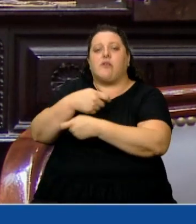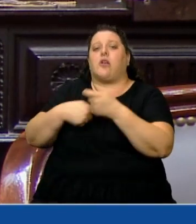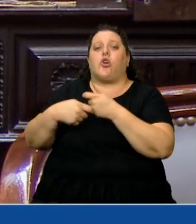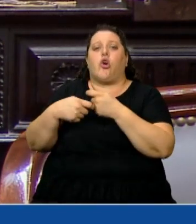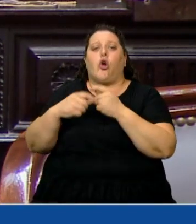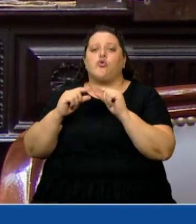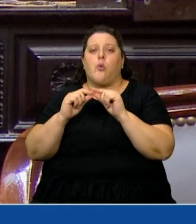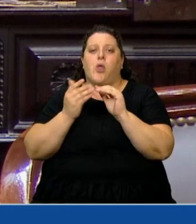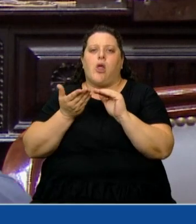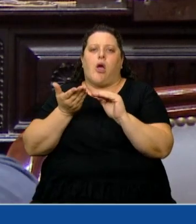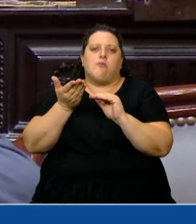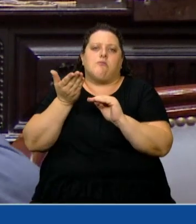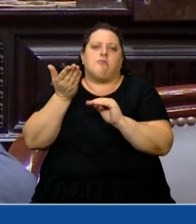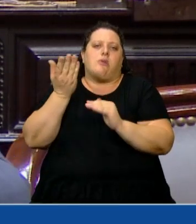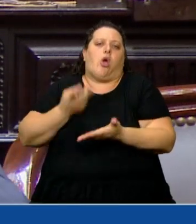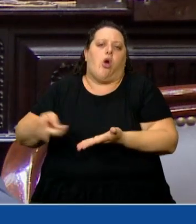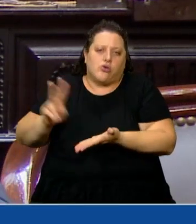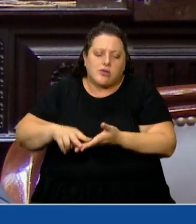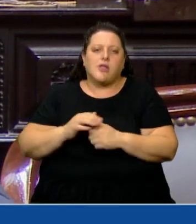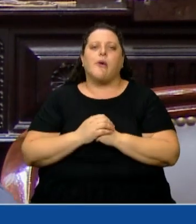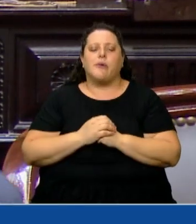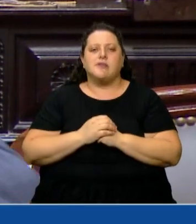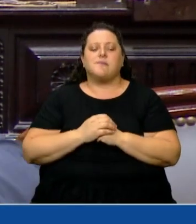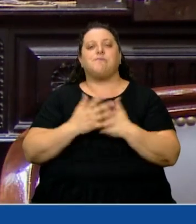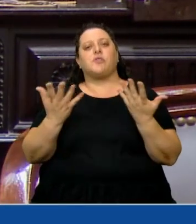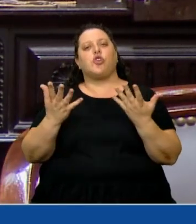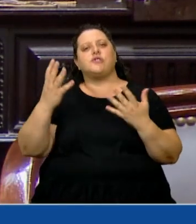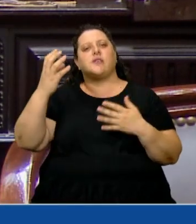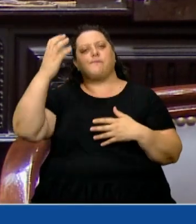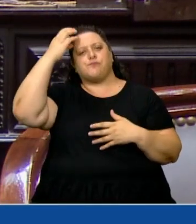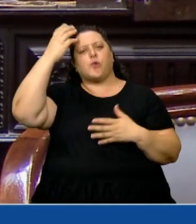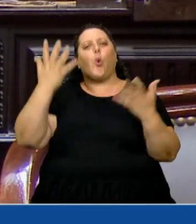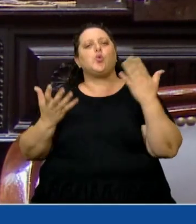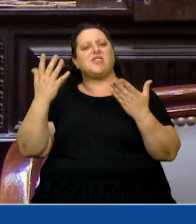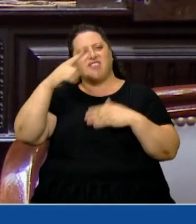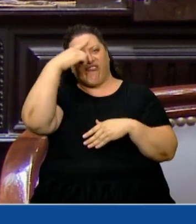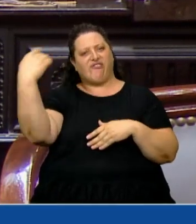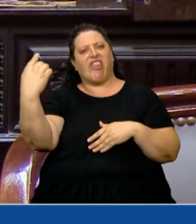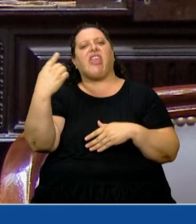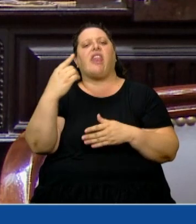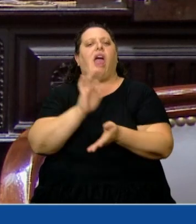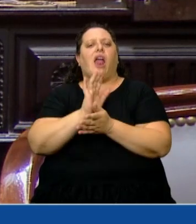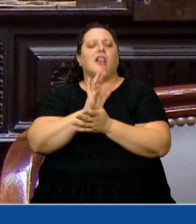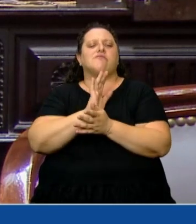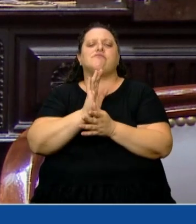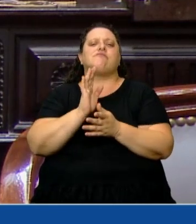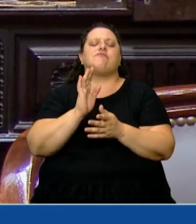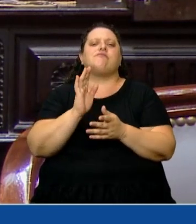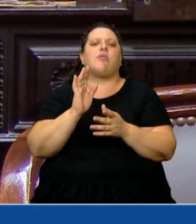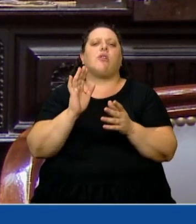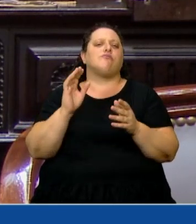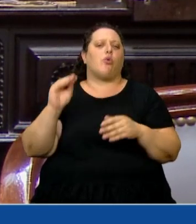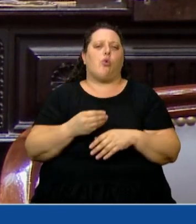Fortalecer la justicia federal, es condición necesaria, pero no suficiente.